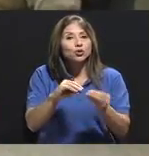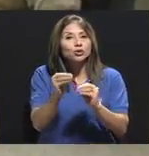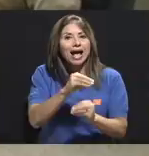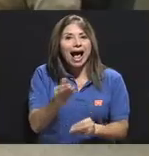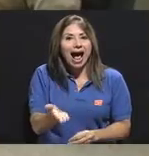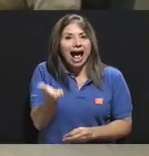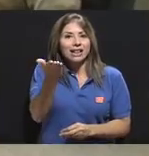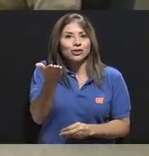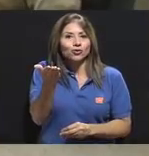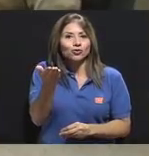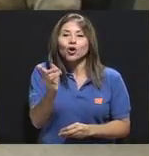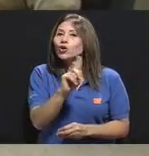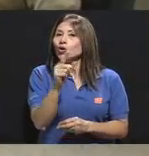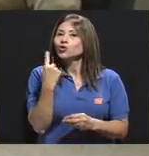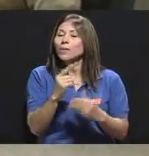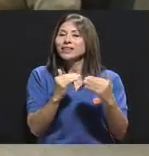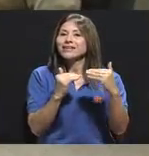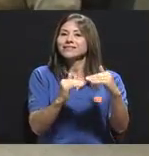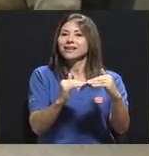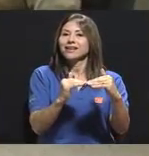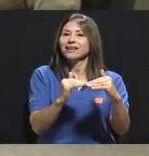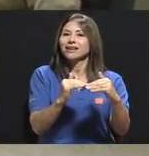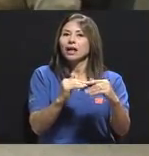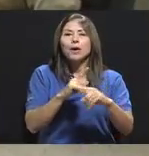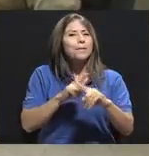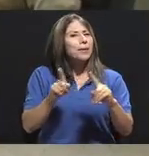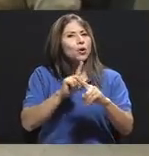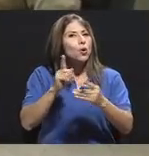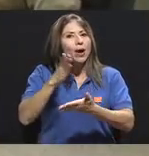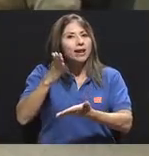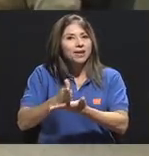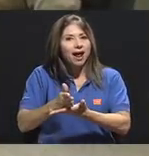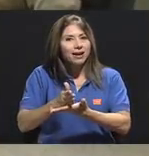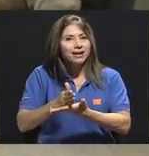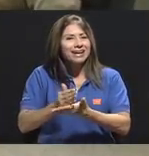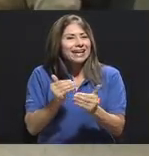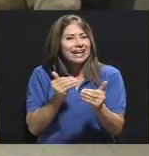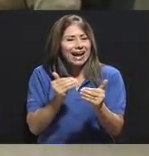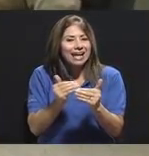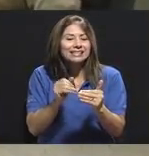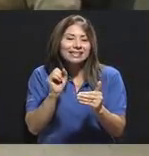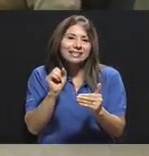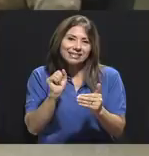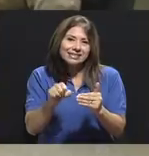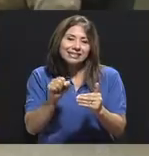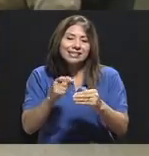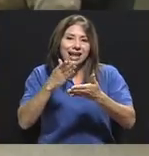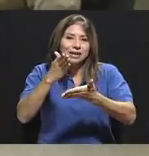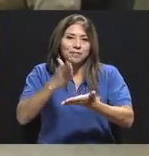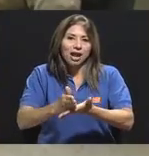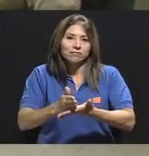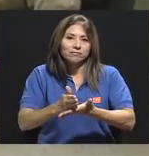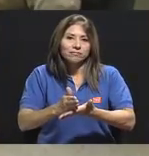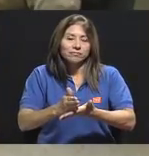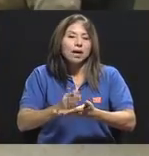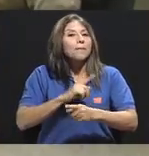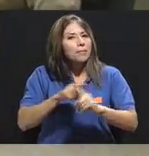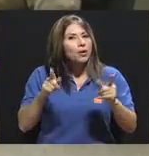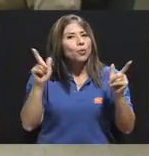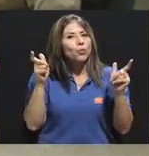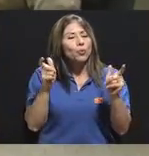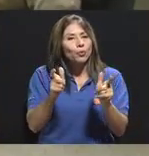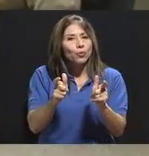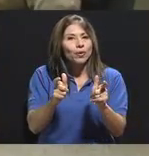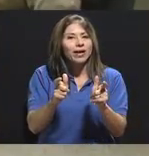que restringir pero no Eliminar bajar la cantidad de grasas Pero sí tiene que casi que eliminar verdad por completo el consumo y el abuso de